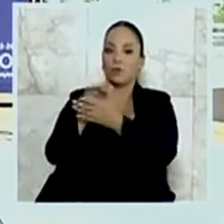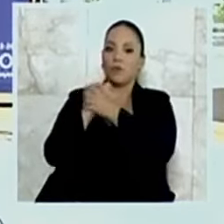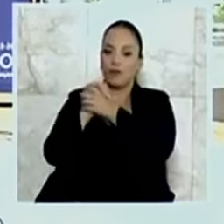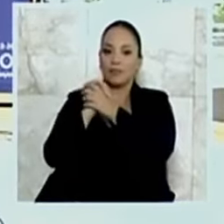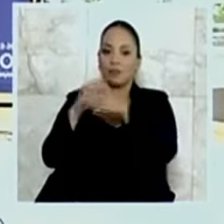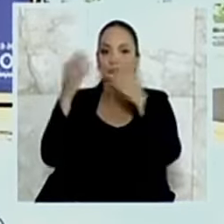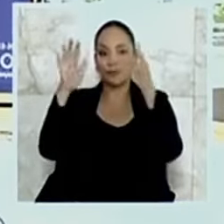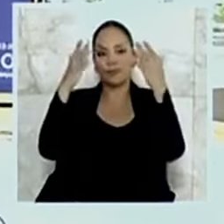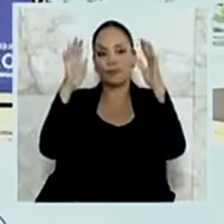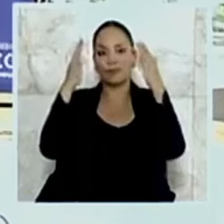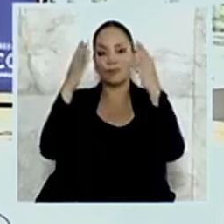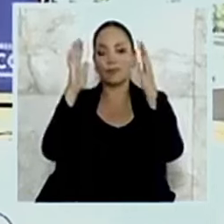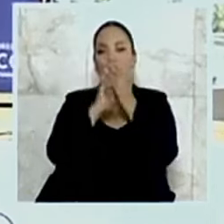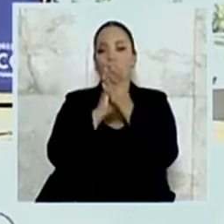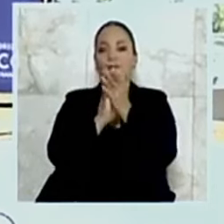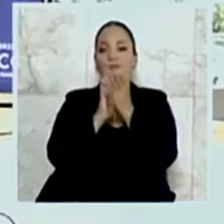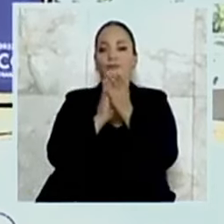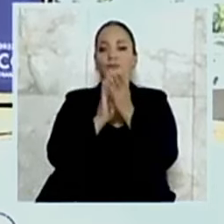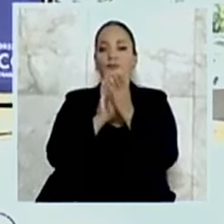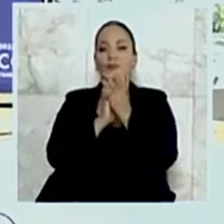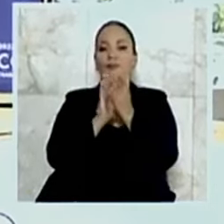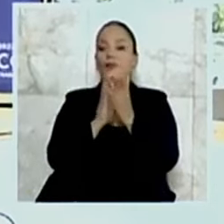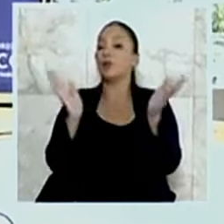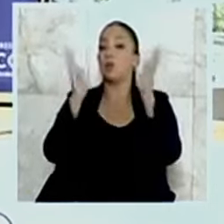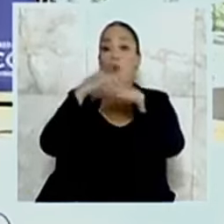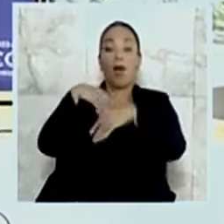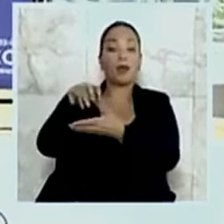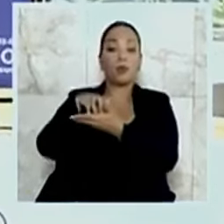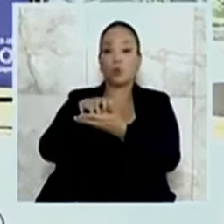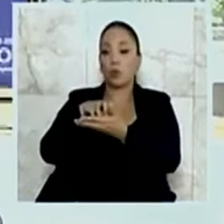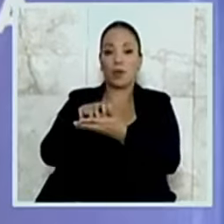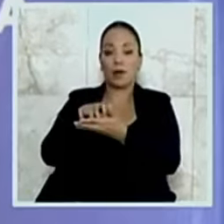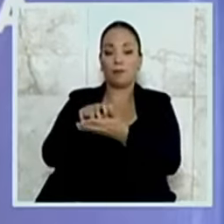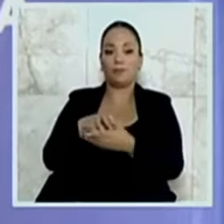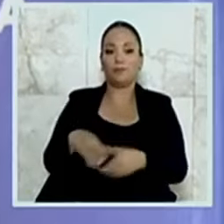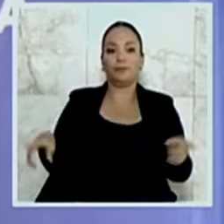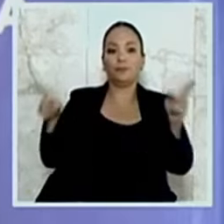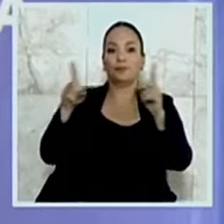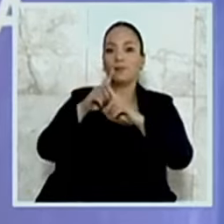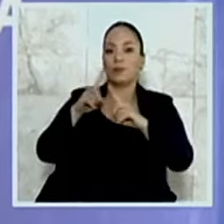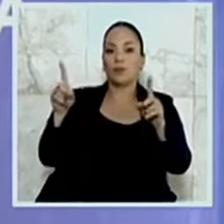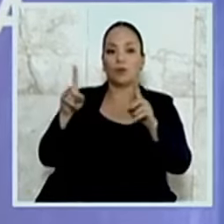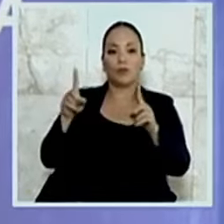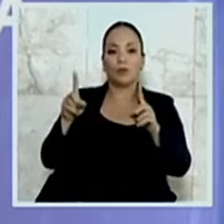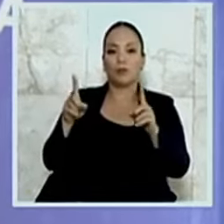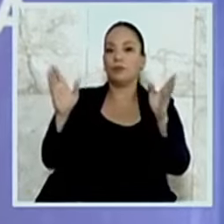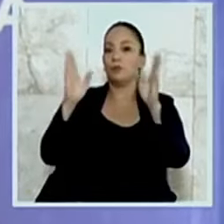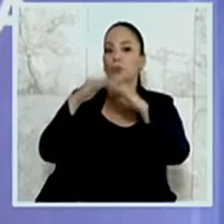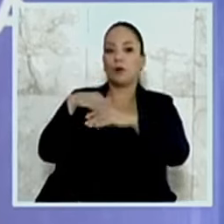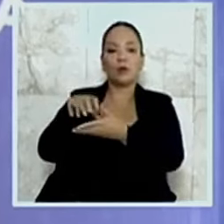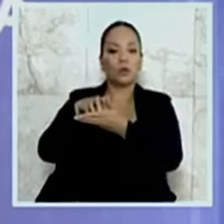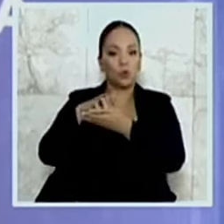del Ministerio de Seguridad Pública. Este es el informe por esta semana. Muchas gracias. Muchas gracias, señores ministros, los